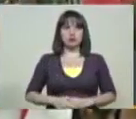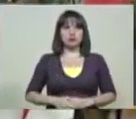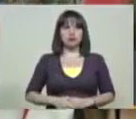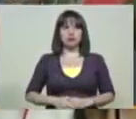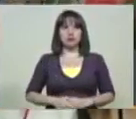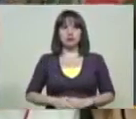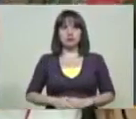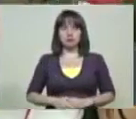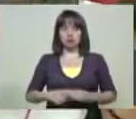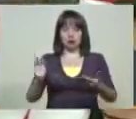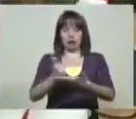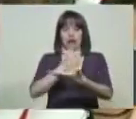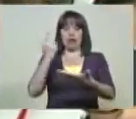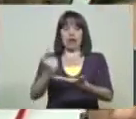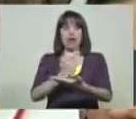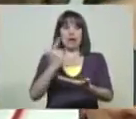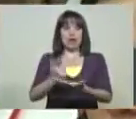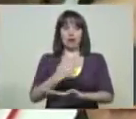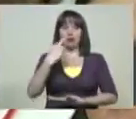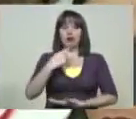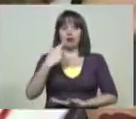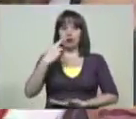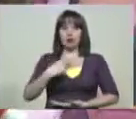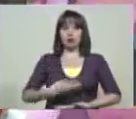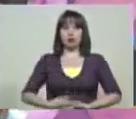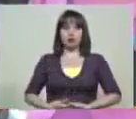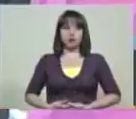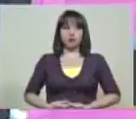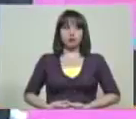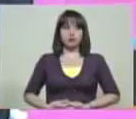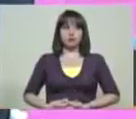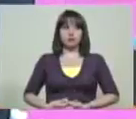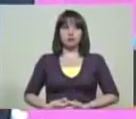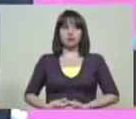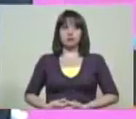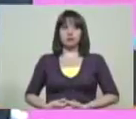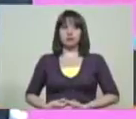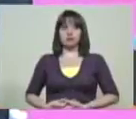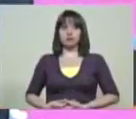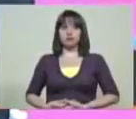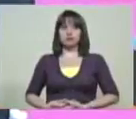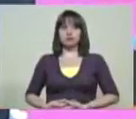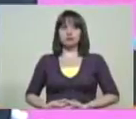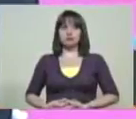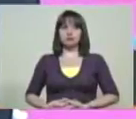el libro rojo yo tengo marcado mi libro rojo